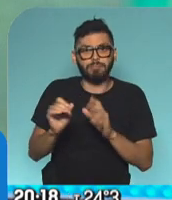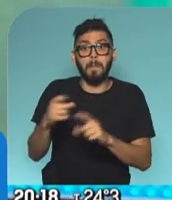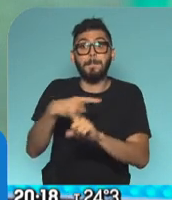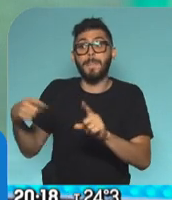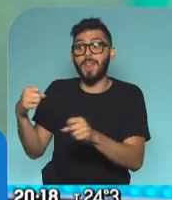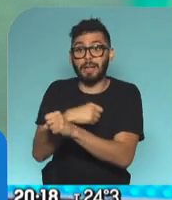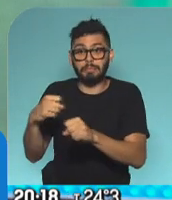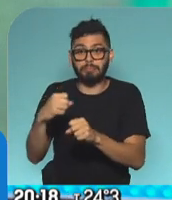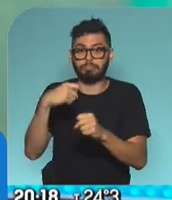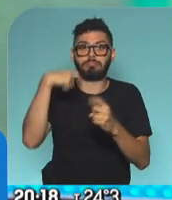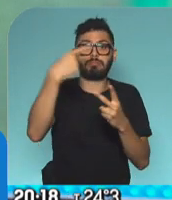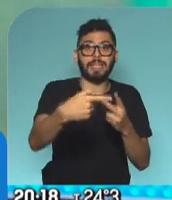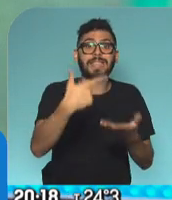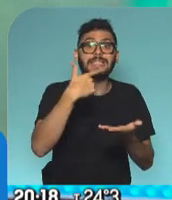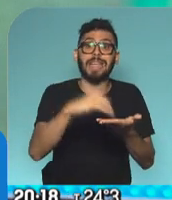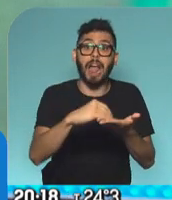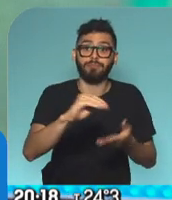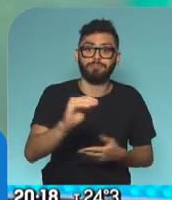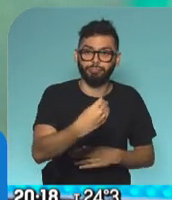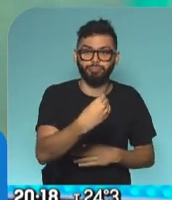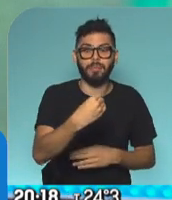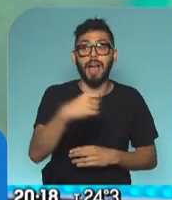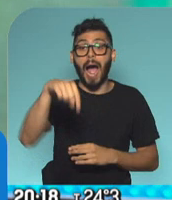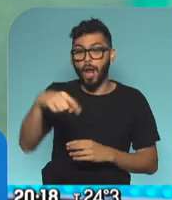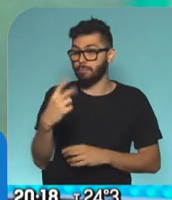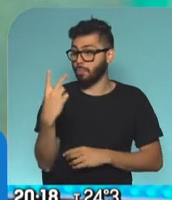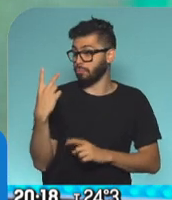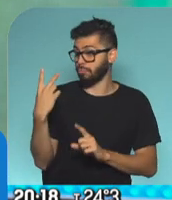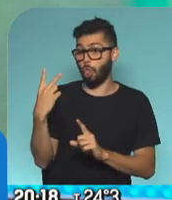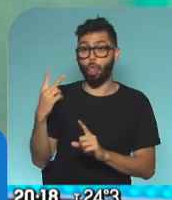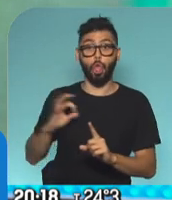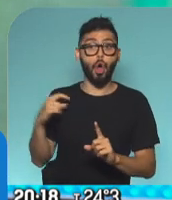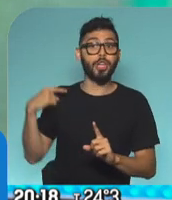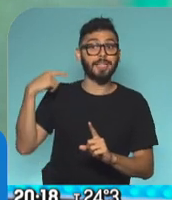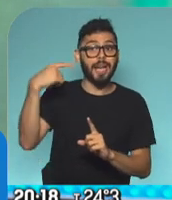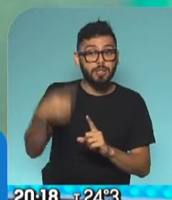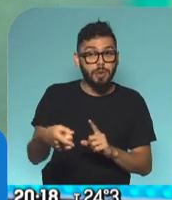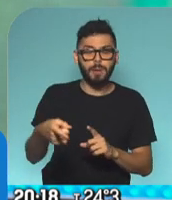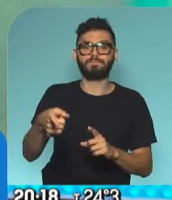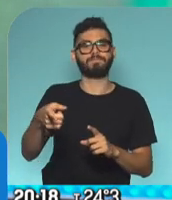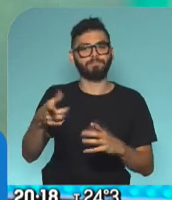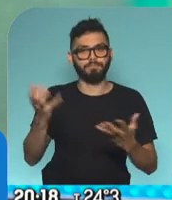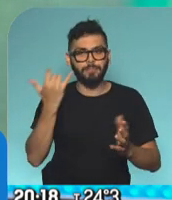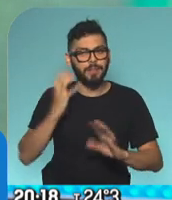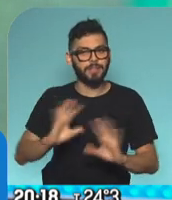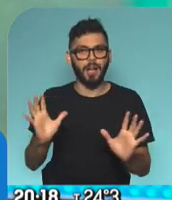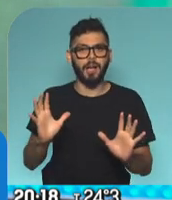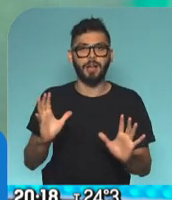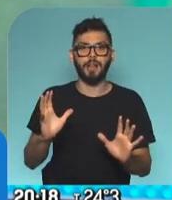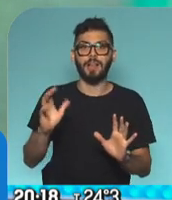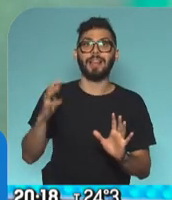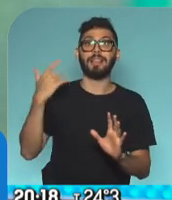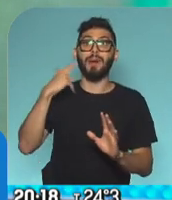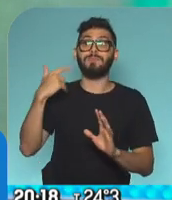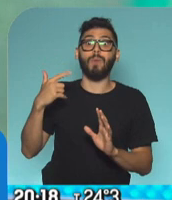sanción y después fracasó en el senado y ahora vemos como en dos años después como esto es ya no es será ley hoy